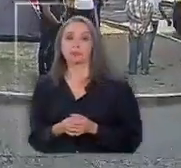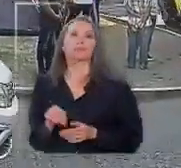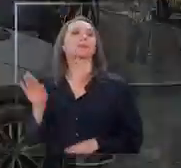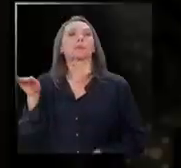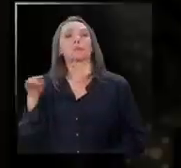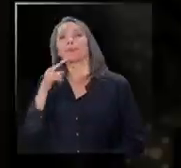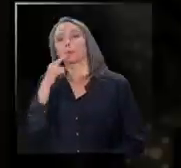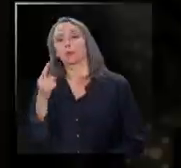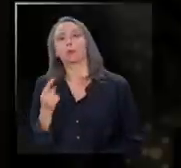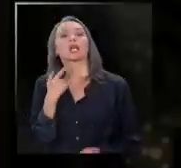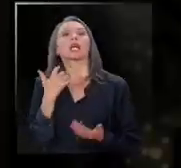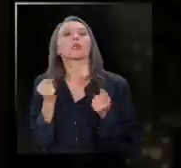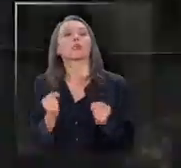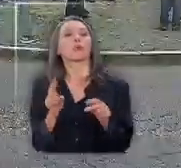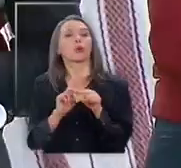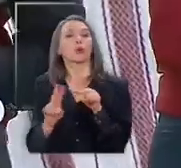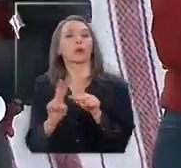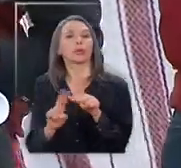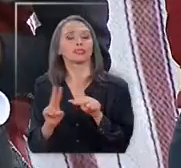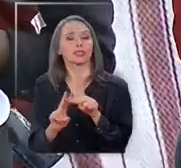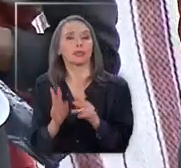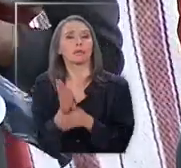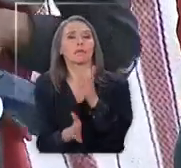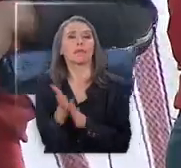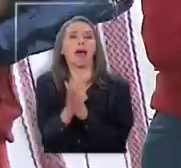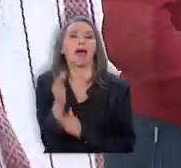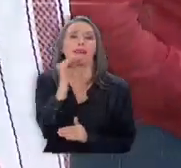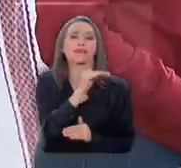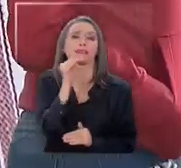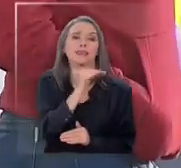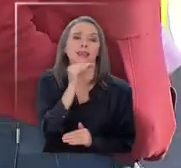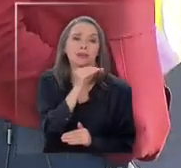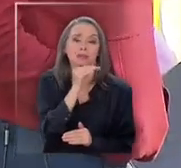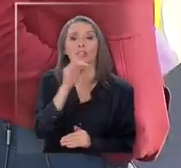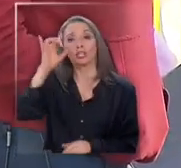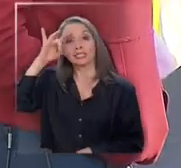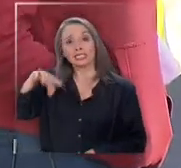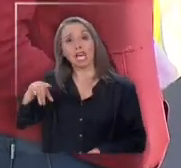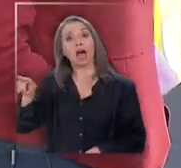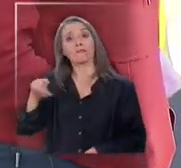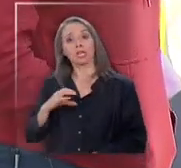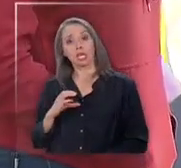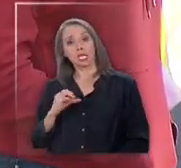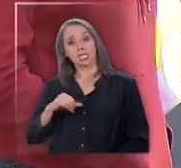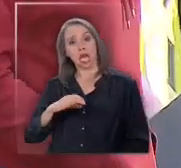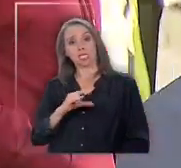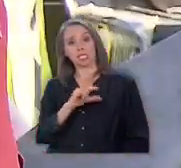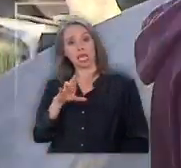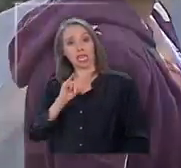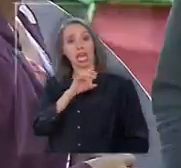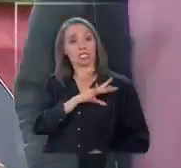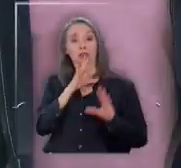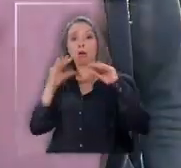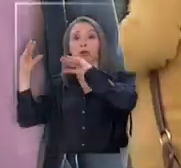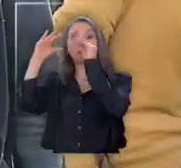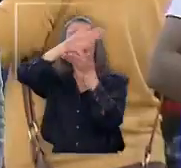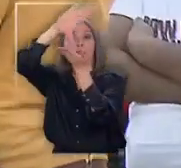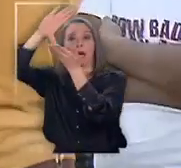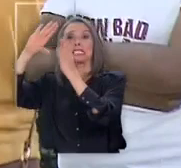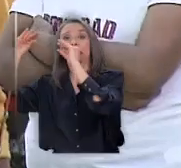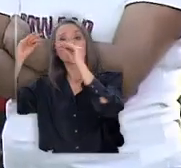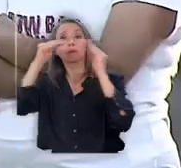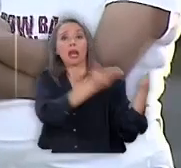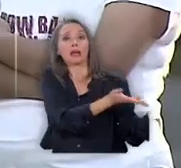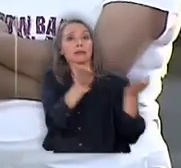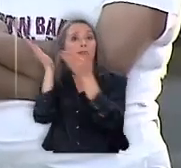que se puede hacer para poder agilizar un poco más sabemos que cancillería ha estado trabajando en aquello pero ha sido